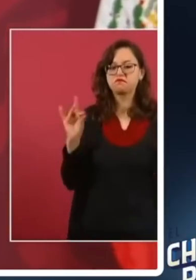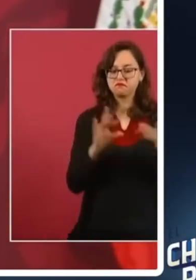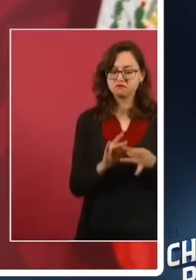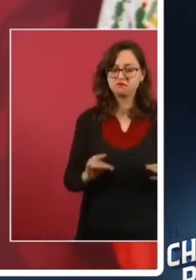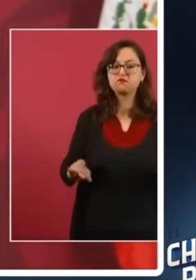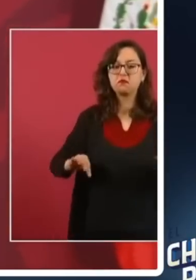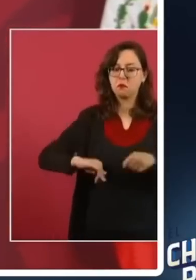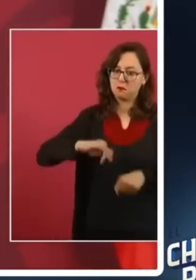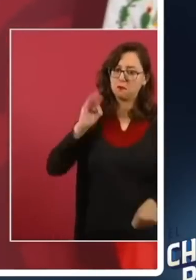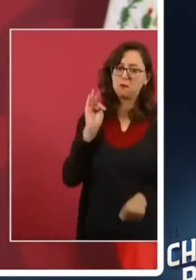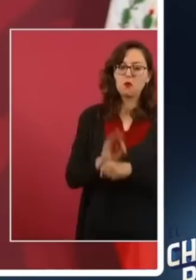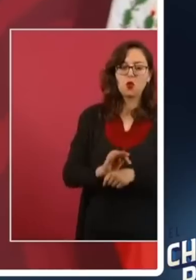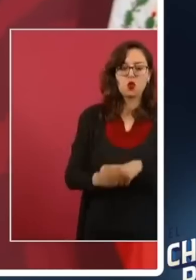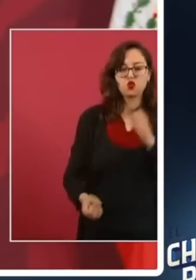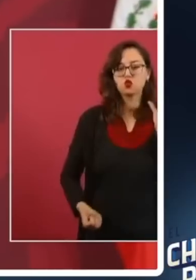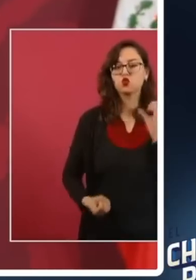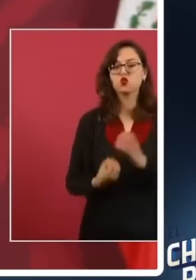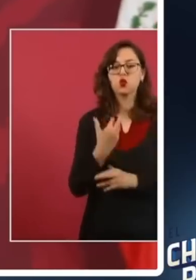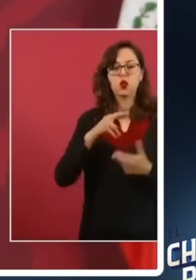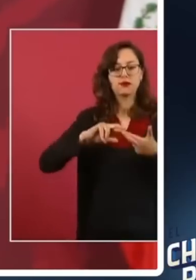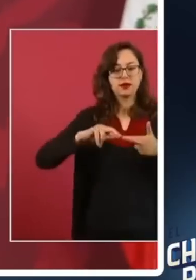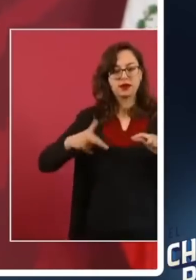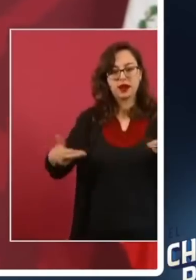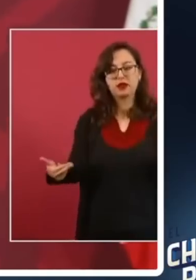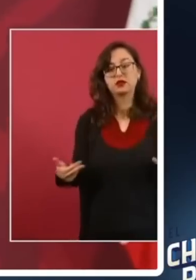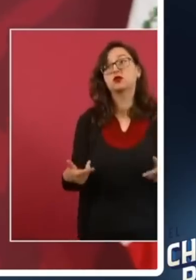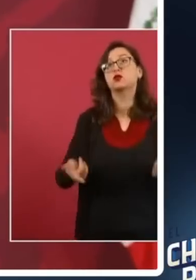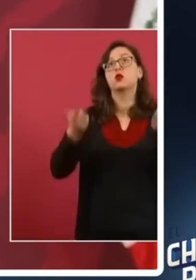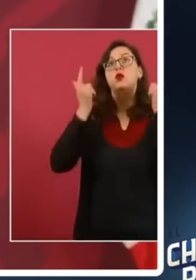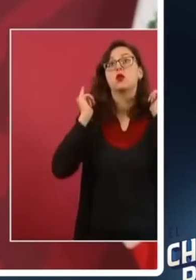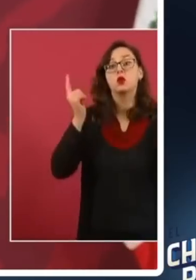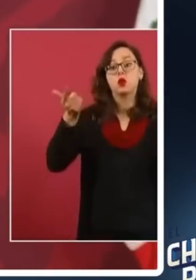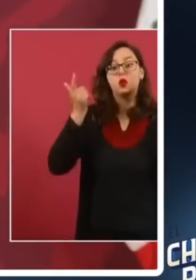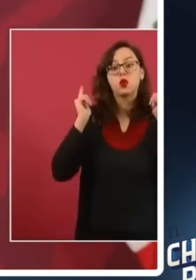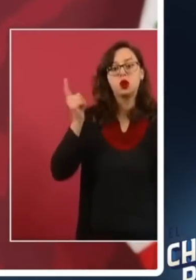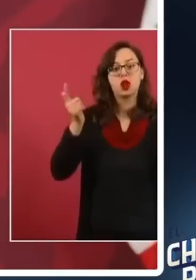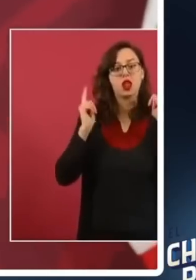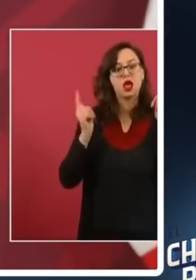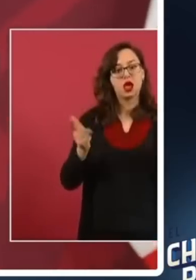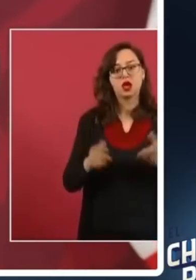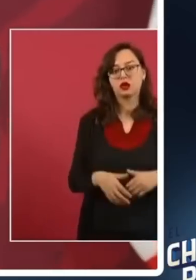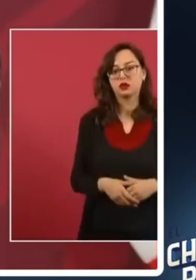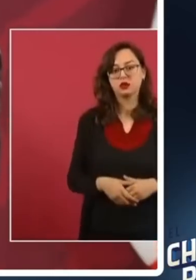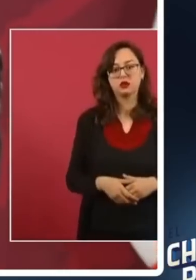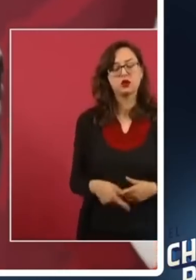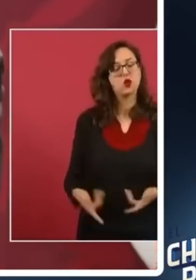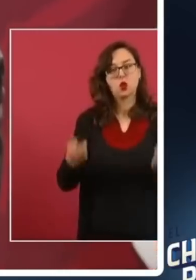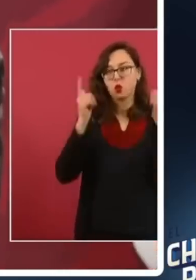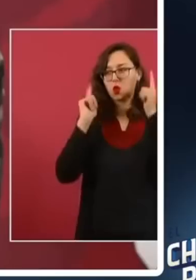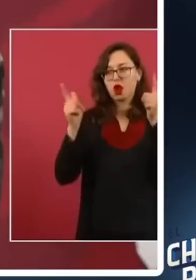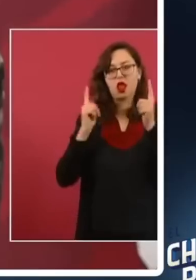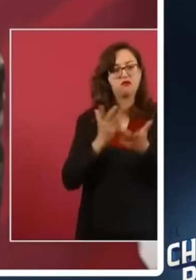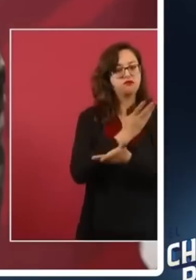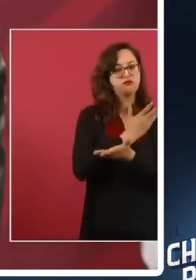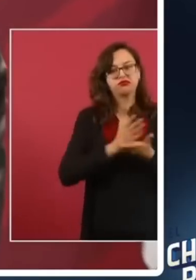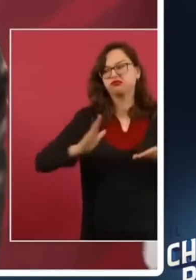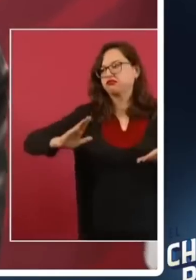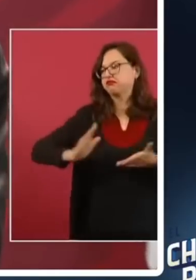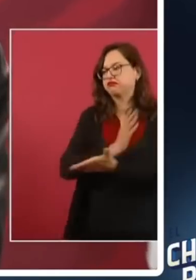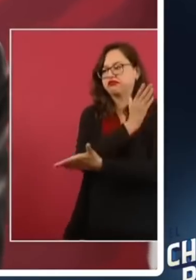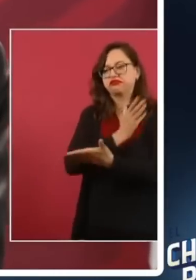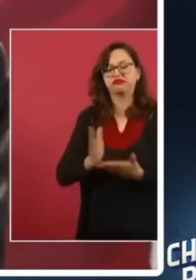a favor de una nueva relación y ojalá y digan que nunca más la exclusión